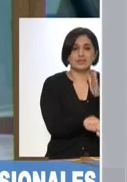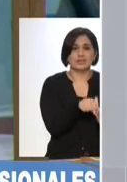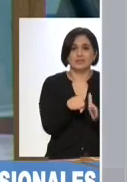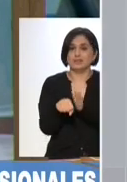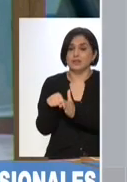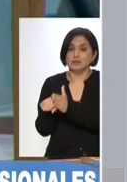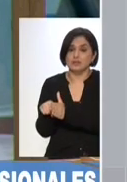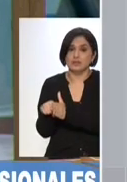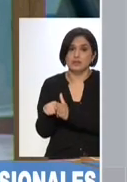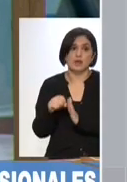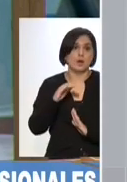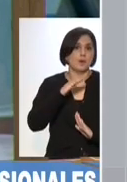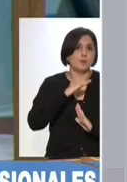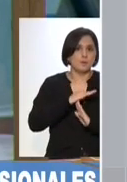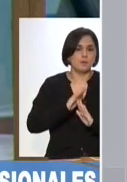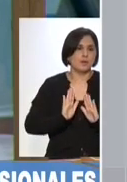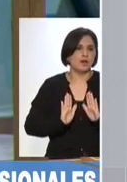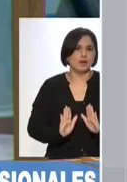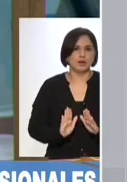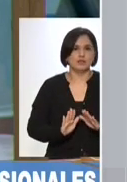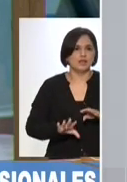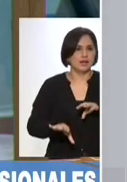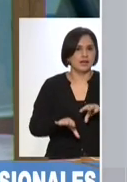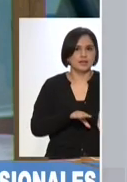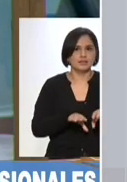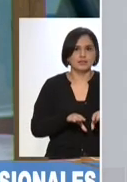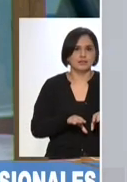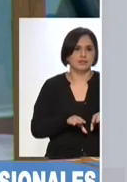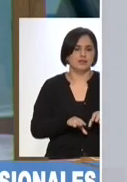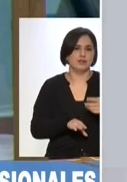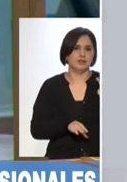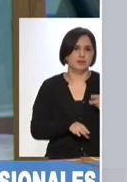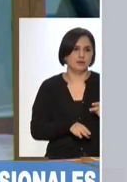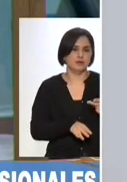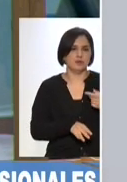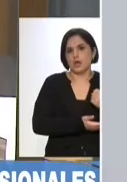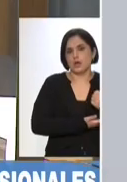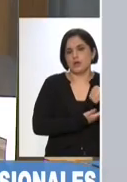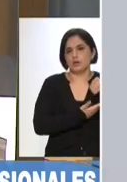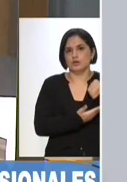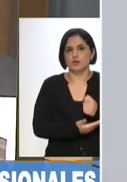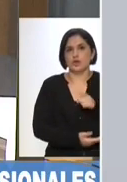voto para que se aprobara la idea de legislar esta votación en general? ¿Pasa a comisión mixta ahora?